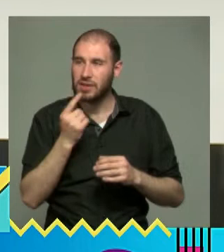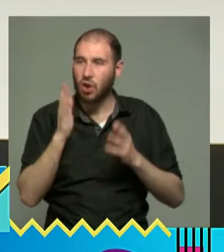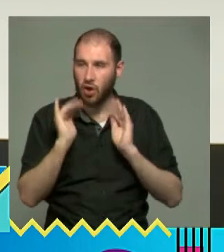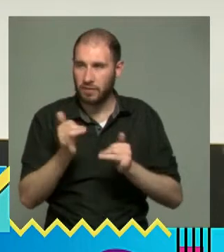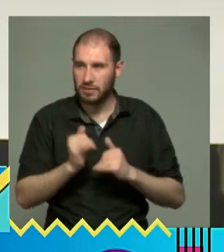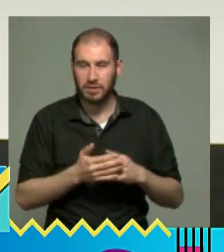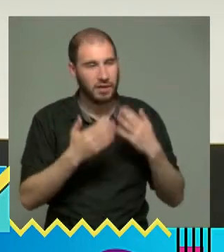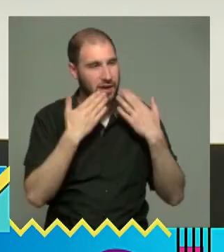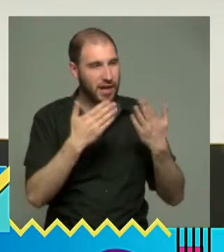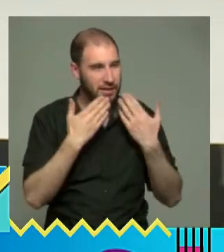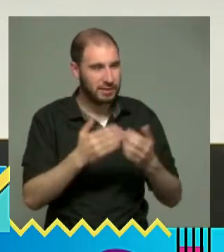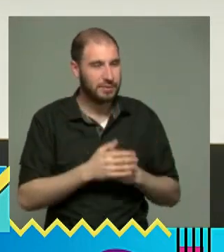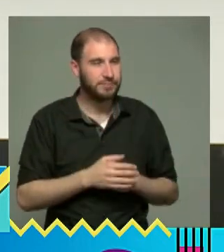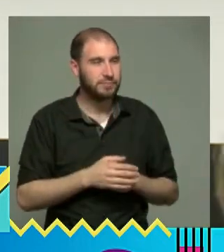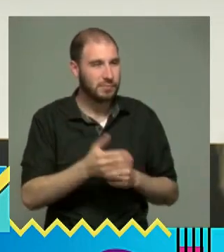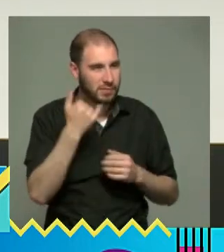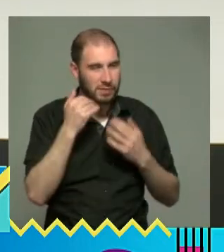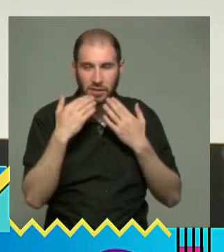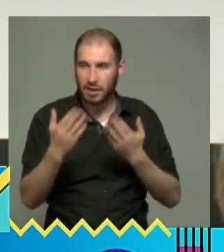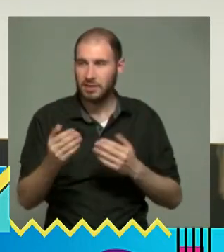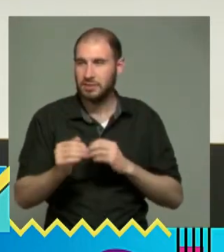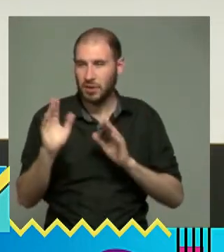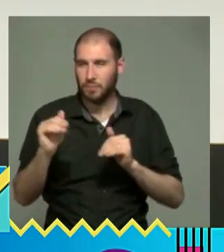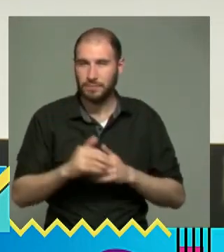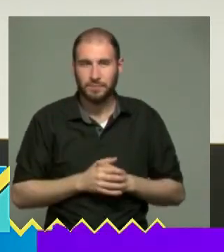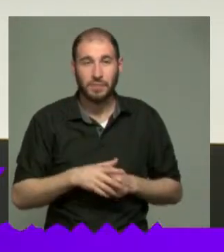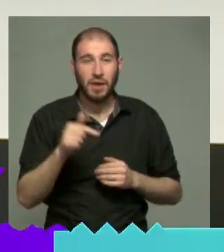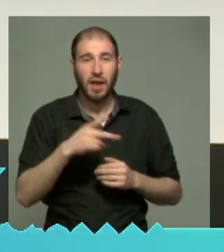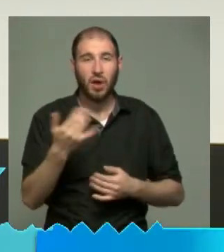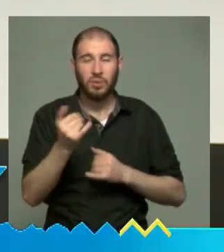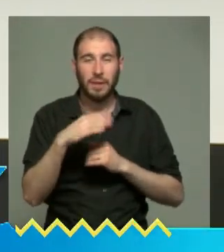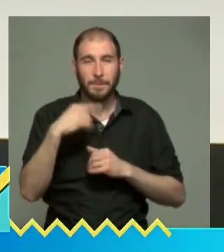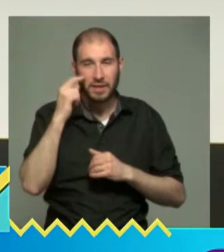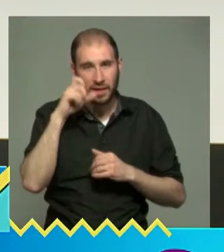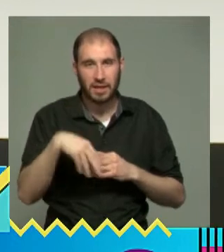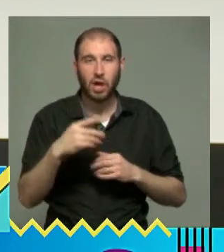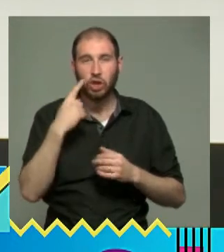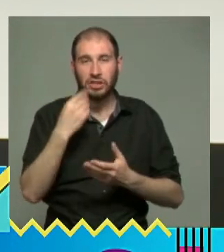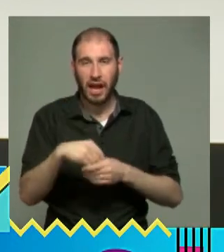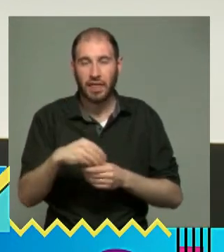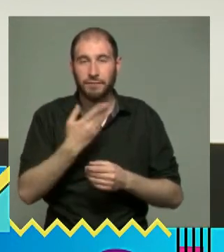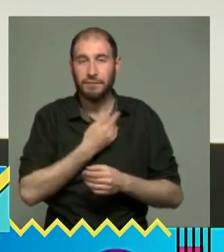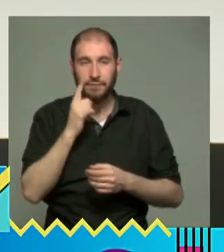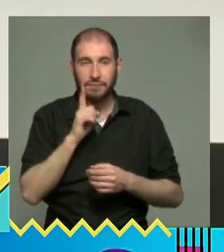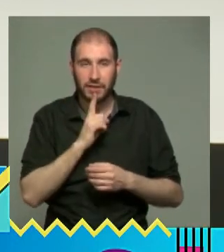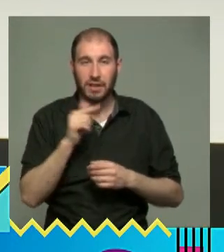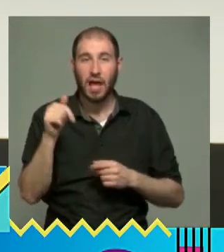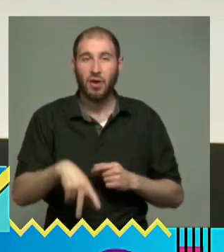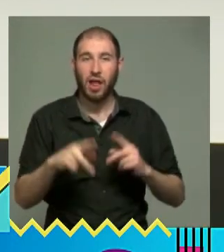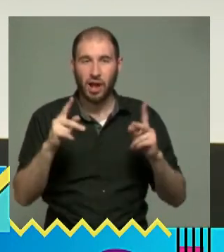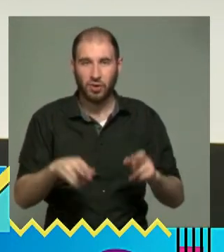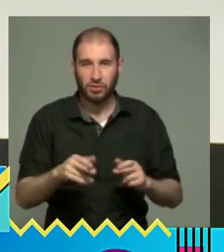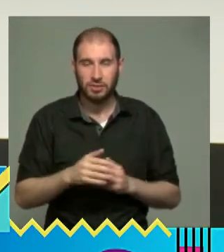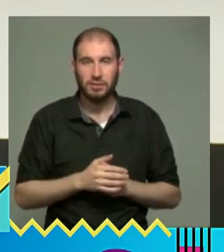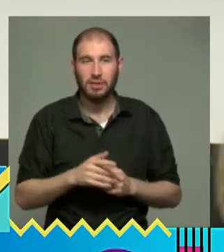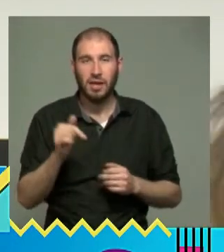y jóvenes. Muchas gracias, Maylén, por la comunicación telefónica. Gracias, hasta luego. Bueno, ahí pasaba Maylén Rodríguez, concejal del FIT. Tenemos que irnos a una